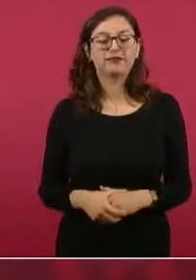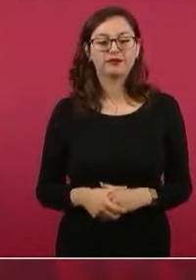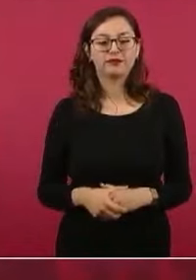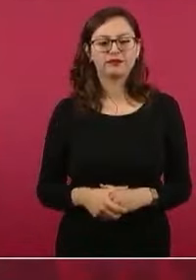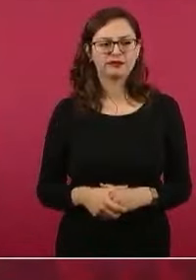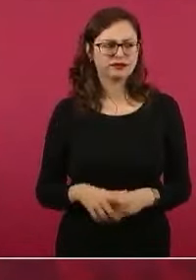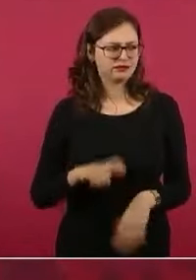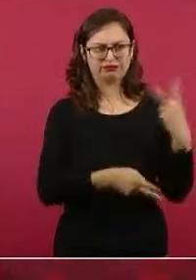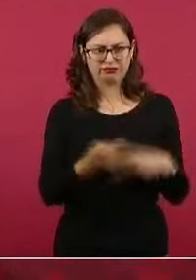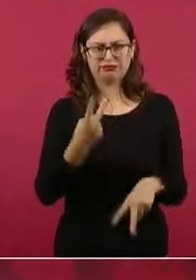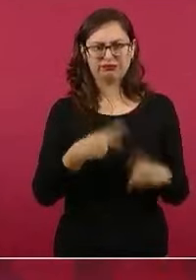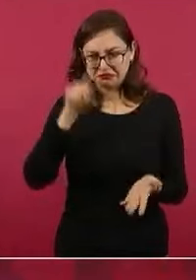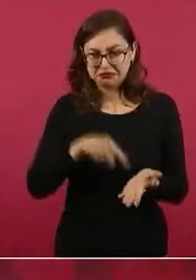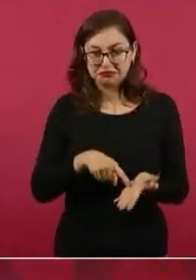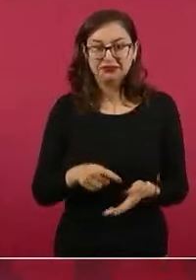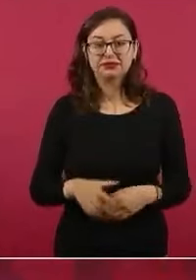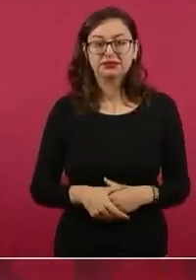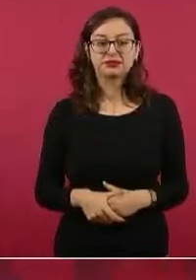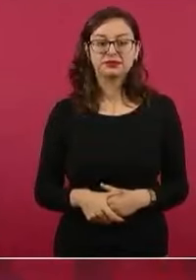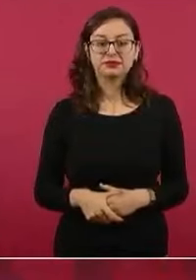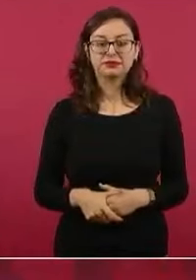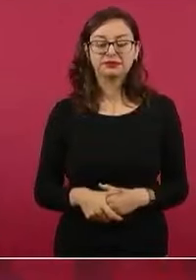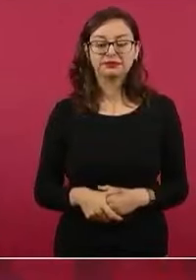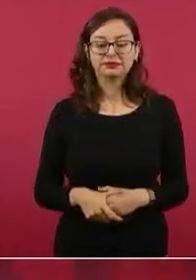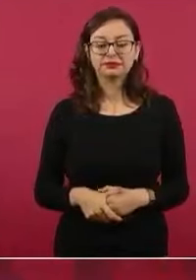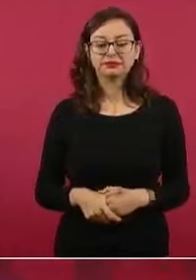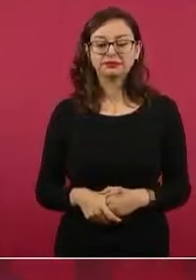Creo que a las 11:30